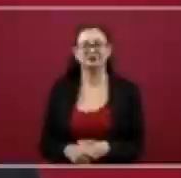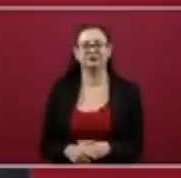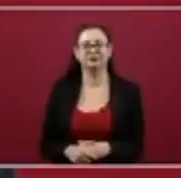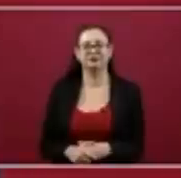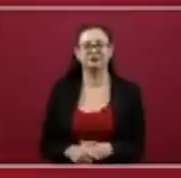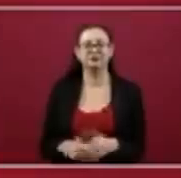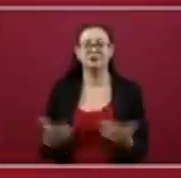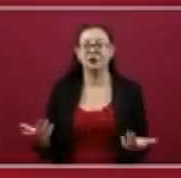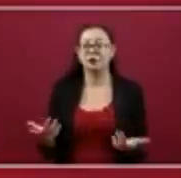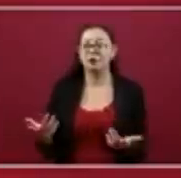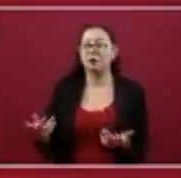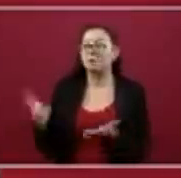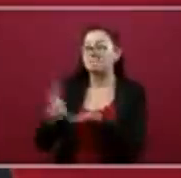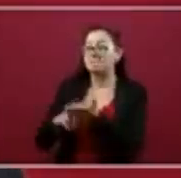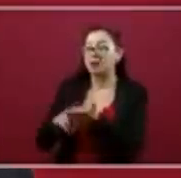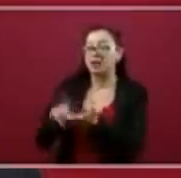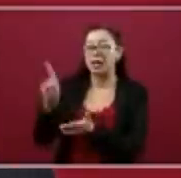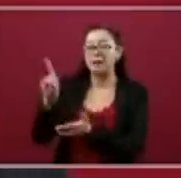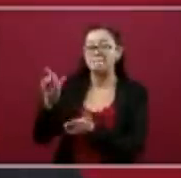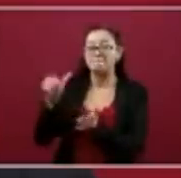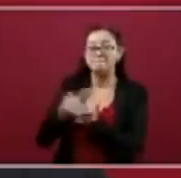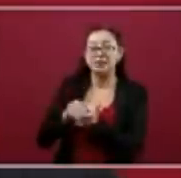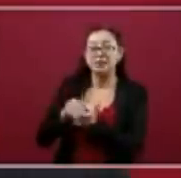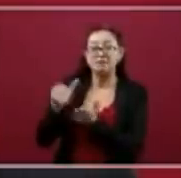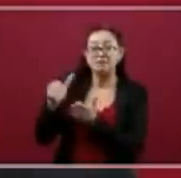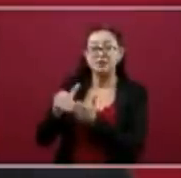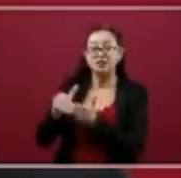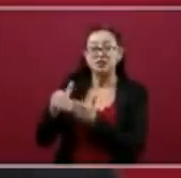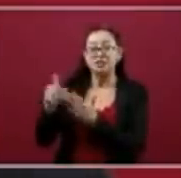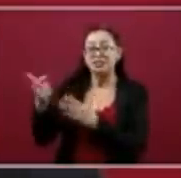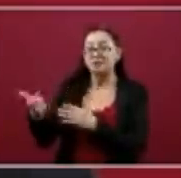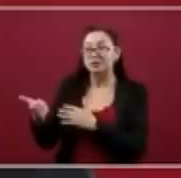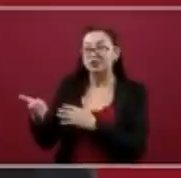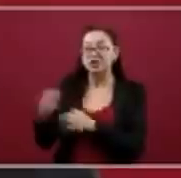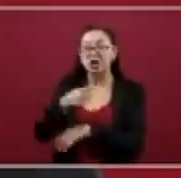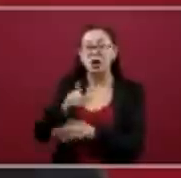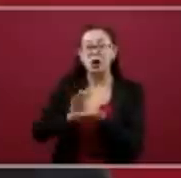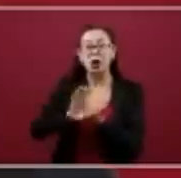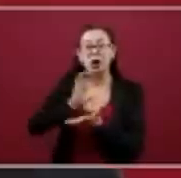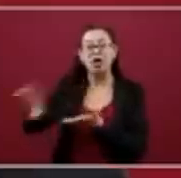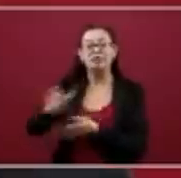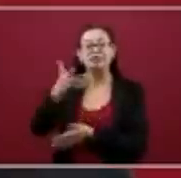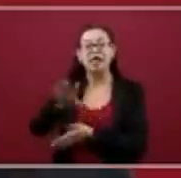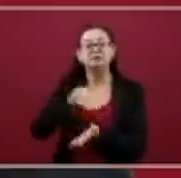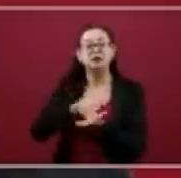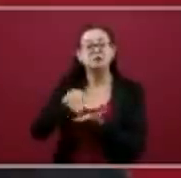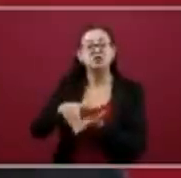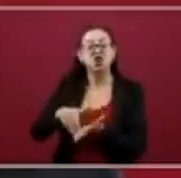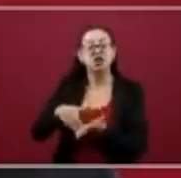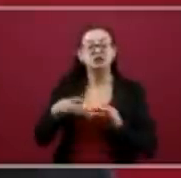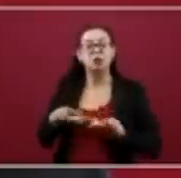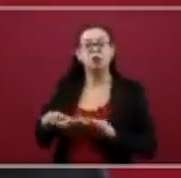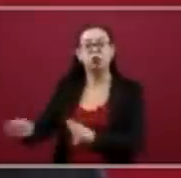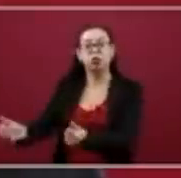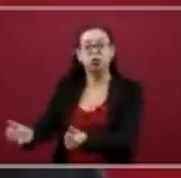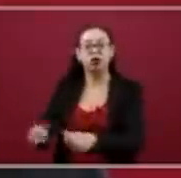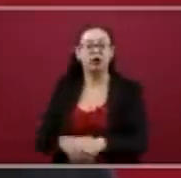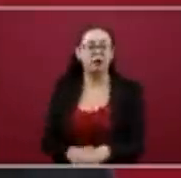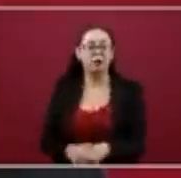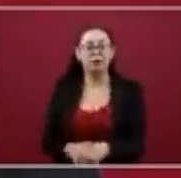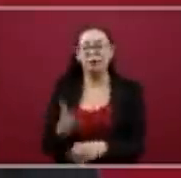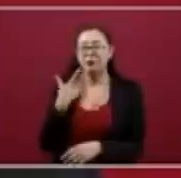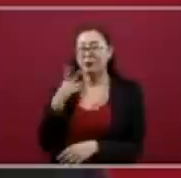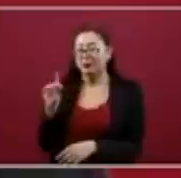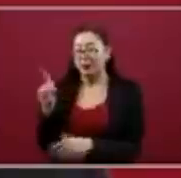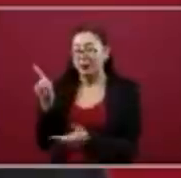Valía 1,000 millones y la compraron en 10,000 millones de pesos. Valía 1,000 millones de pesos